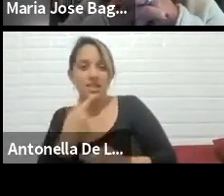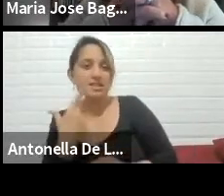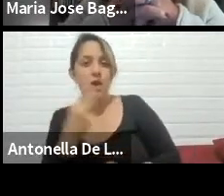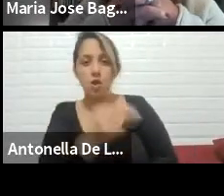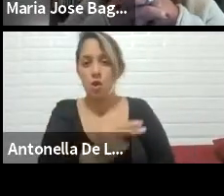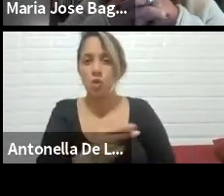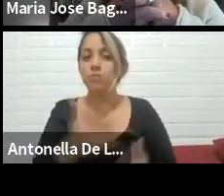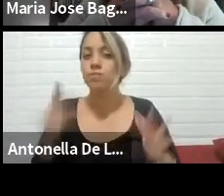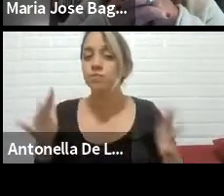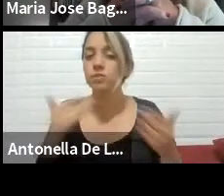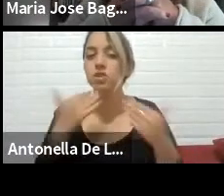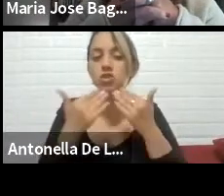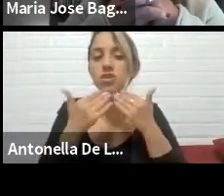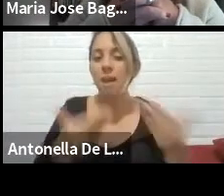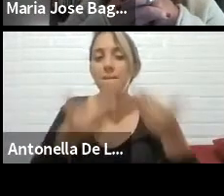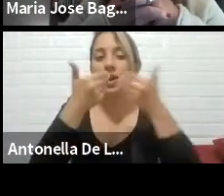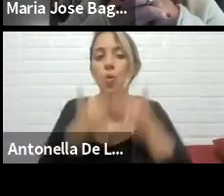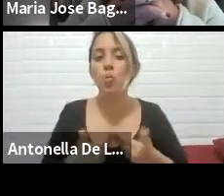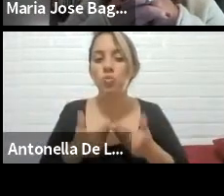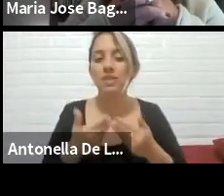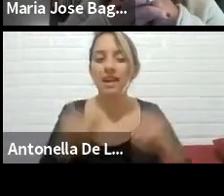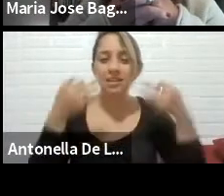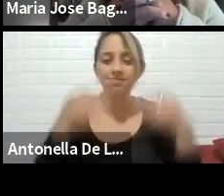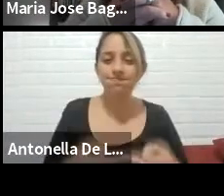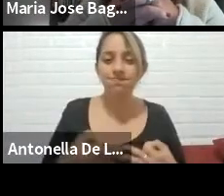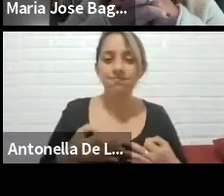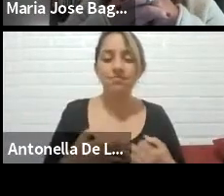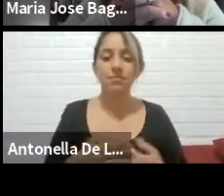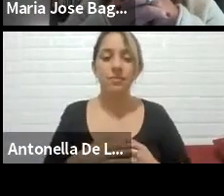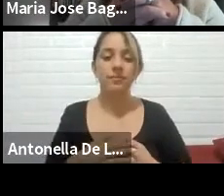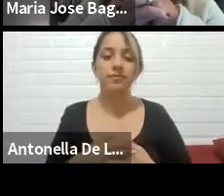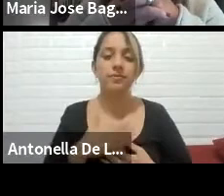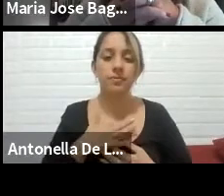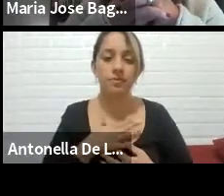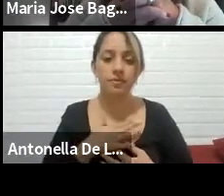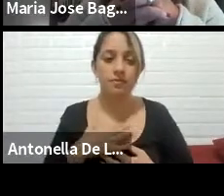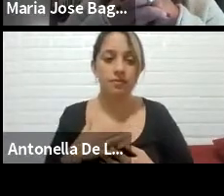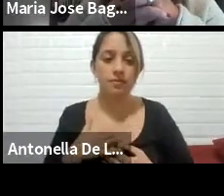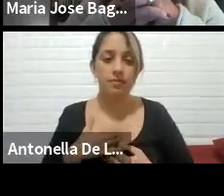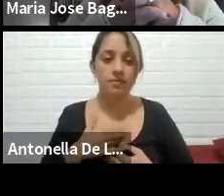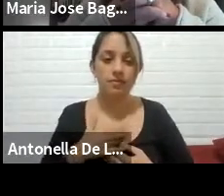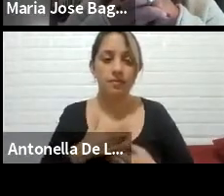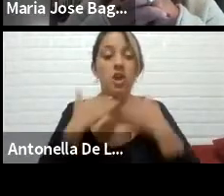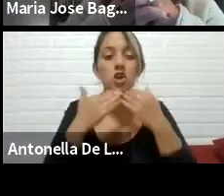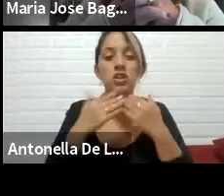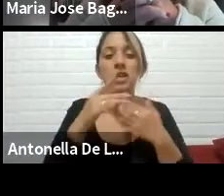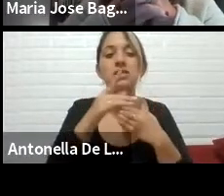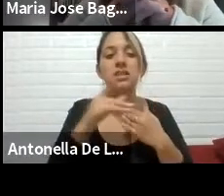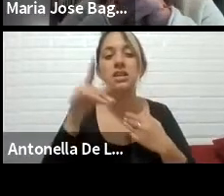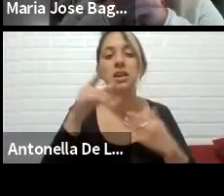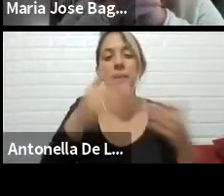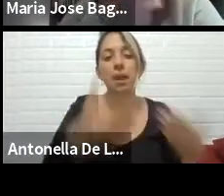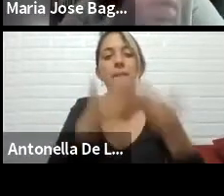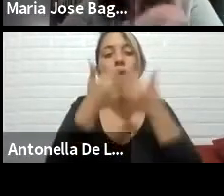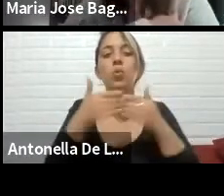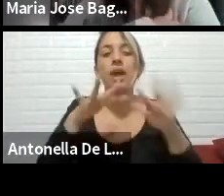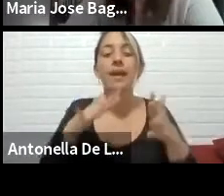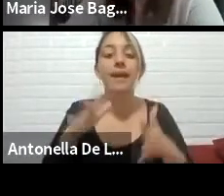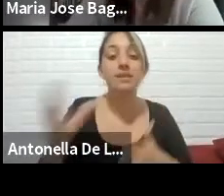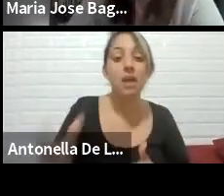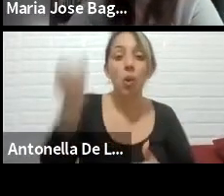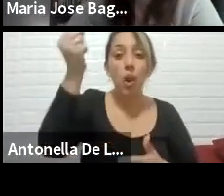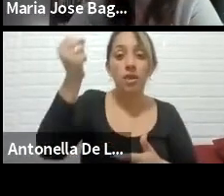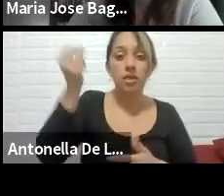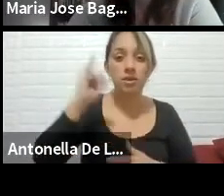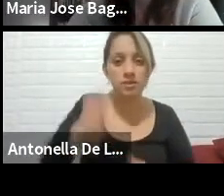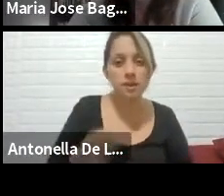eso digo, que es el conseguir o no, o el solicitar o no, un asistente que esté por fuera de la lista, cuando no se consigue un